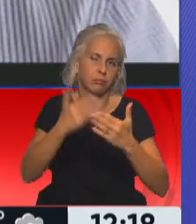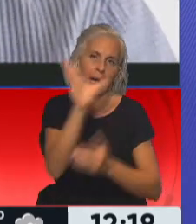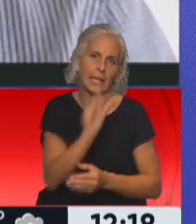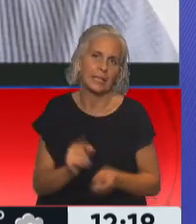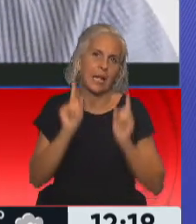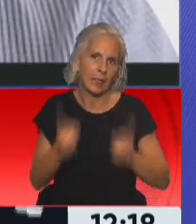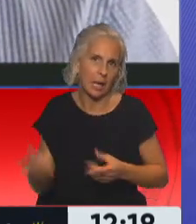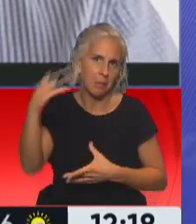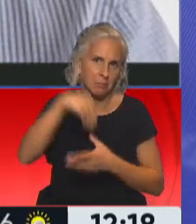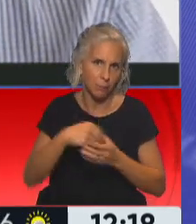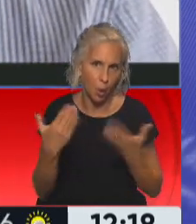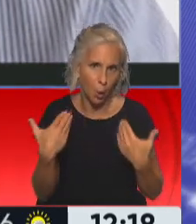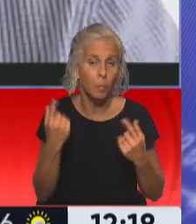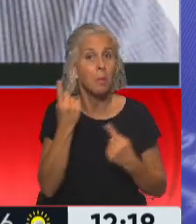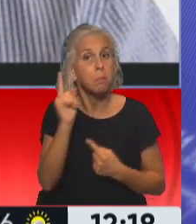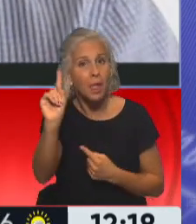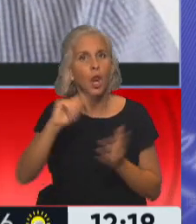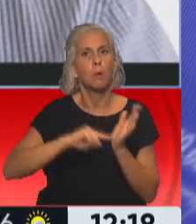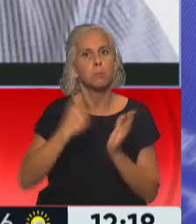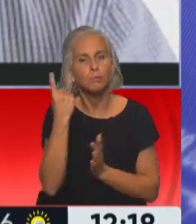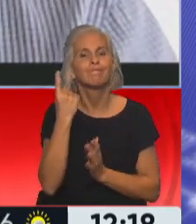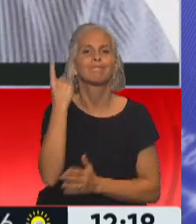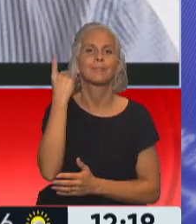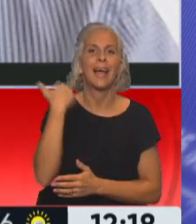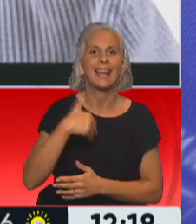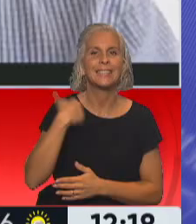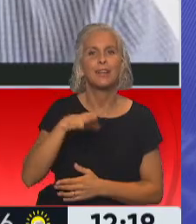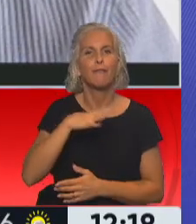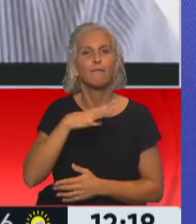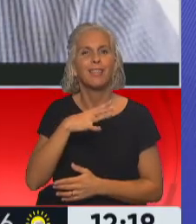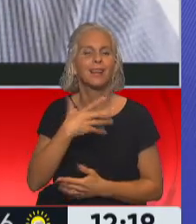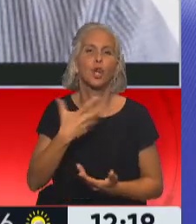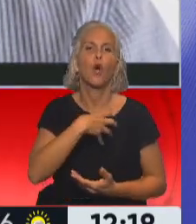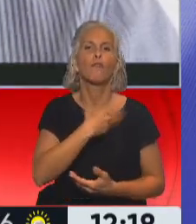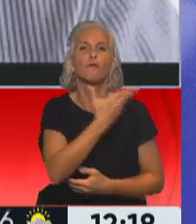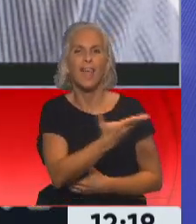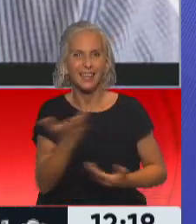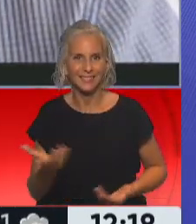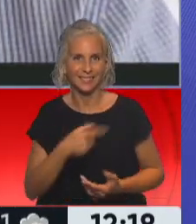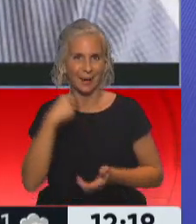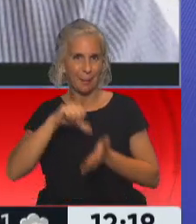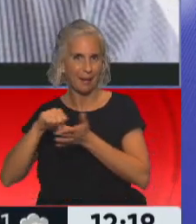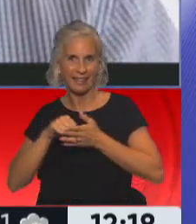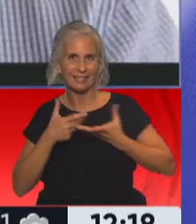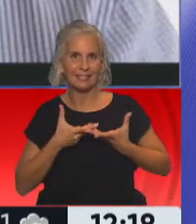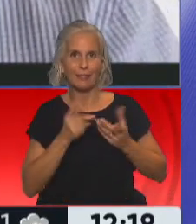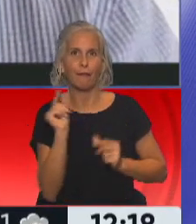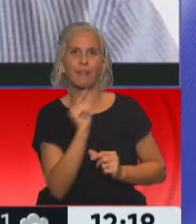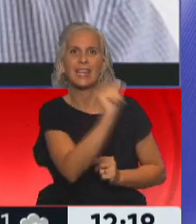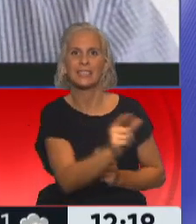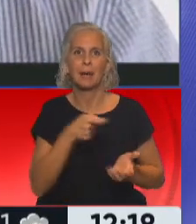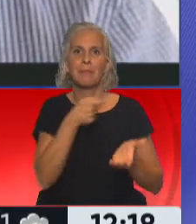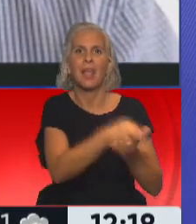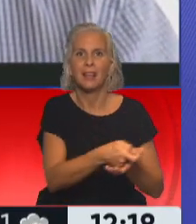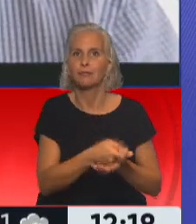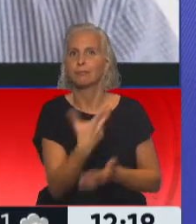esto, pero la Argentina tiene el gran problema de que por la falta de confianza que genera, no tiene acceso al financiamiento que tienen otros países